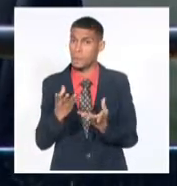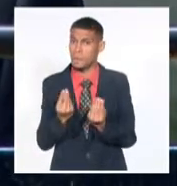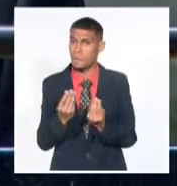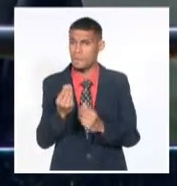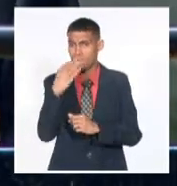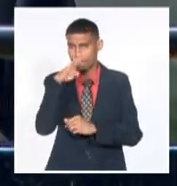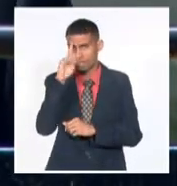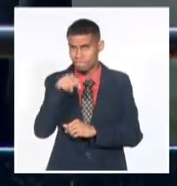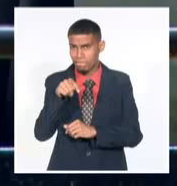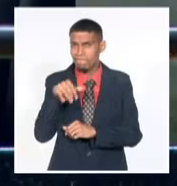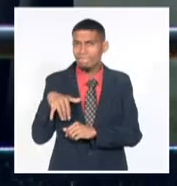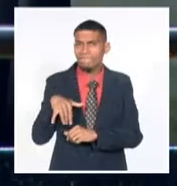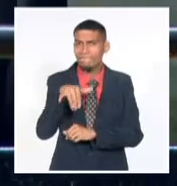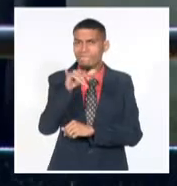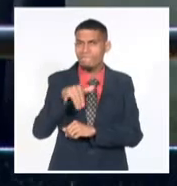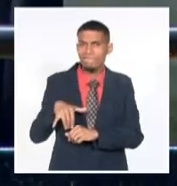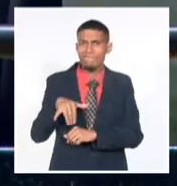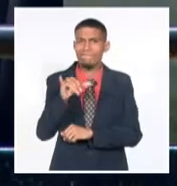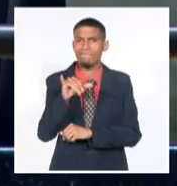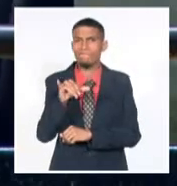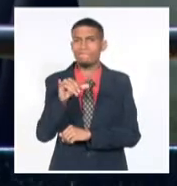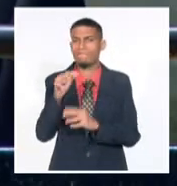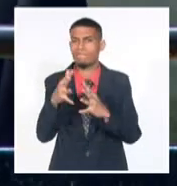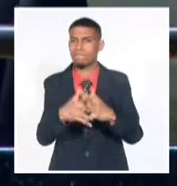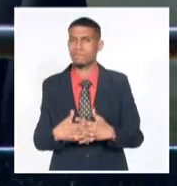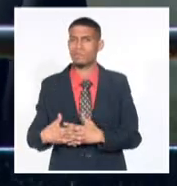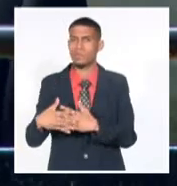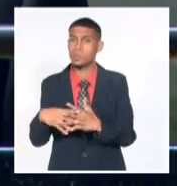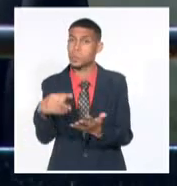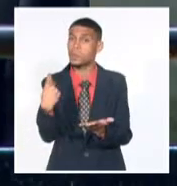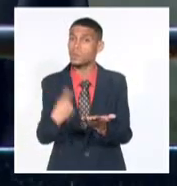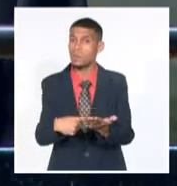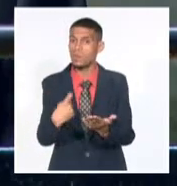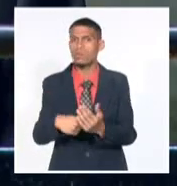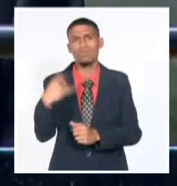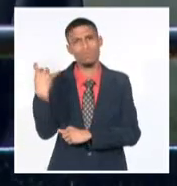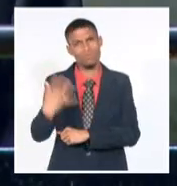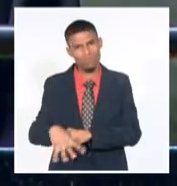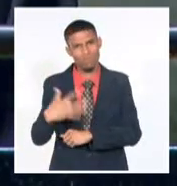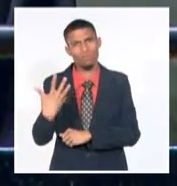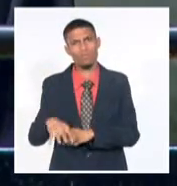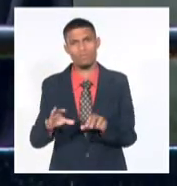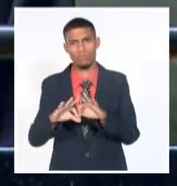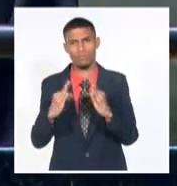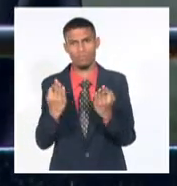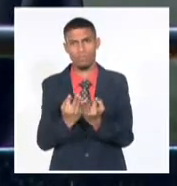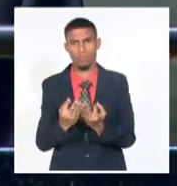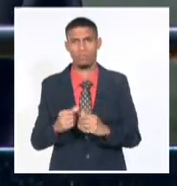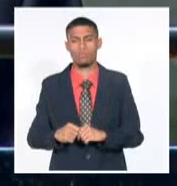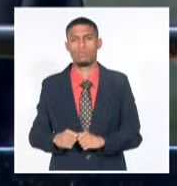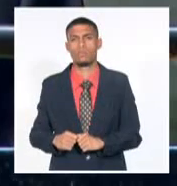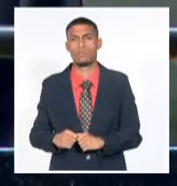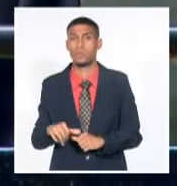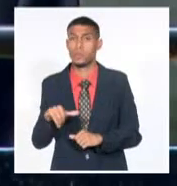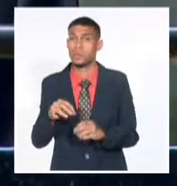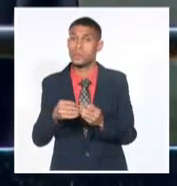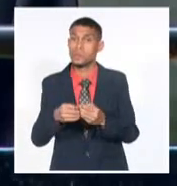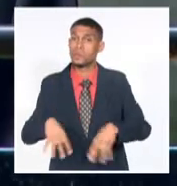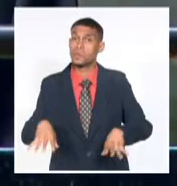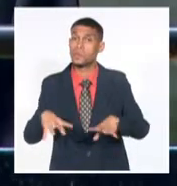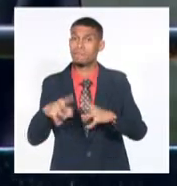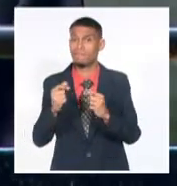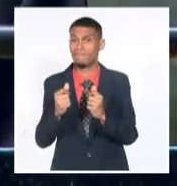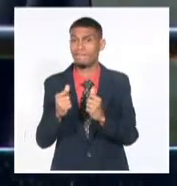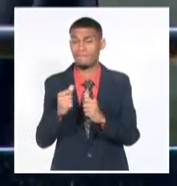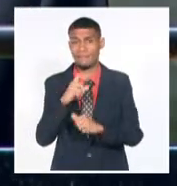cubana, con un costo doloroso para las familias y consecuencias demográficas y económicas adversas para